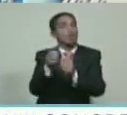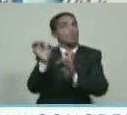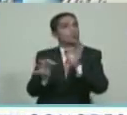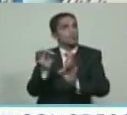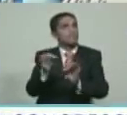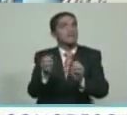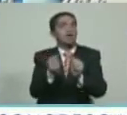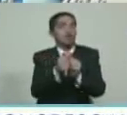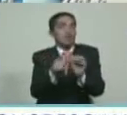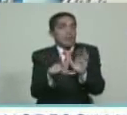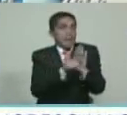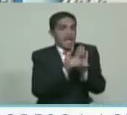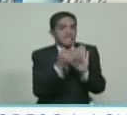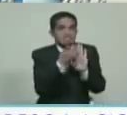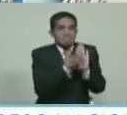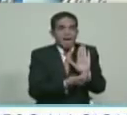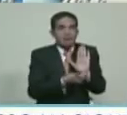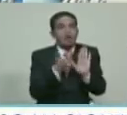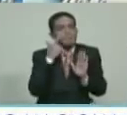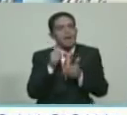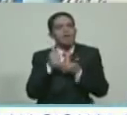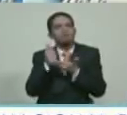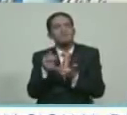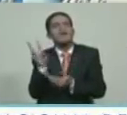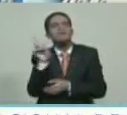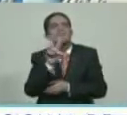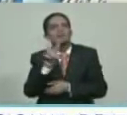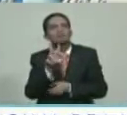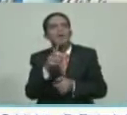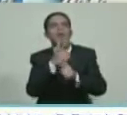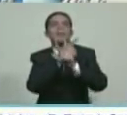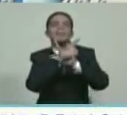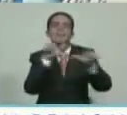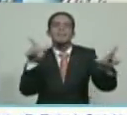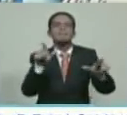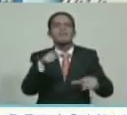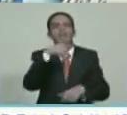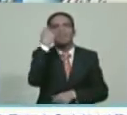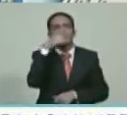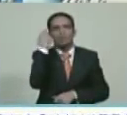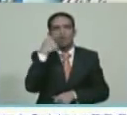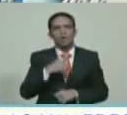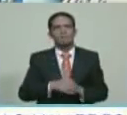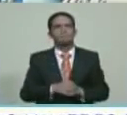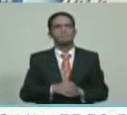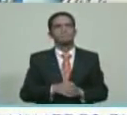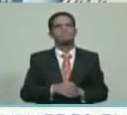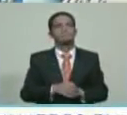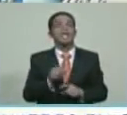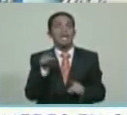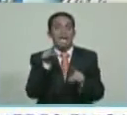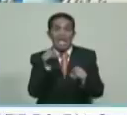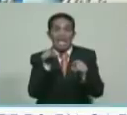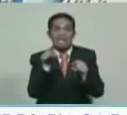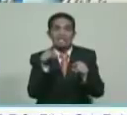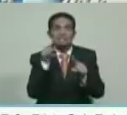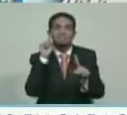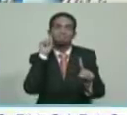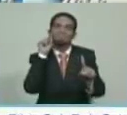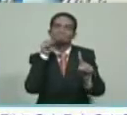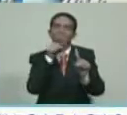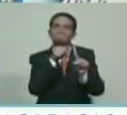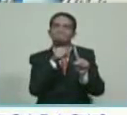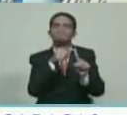en la mano, para hacer de Venezuela un territorio libre de drogas. Ese va a ser, y esa es